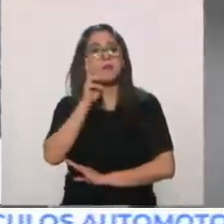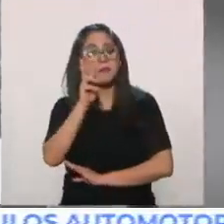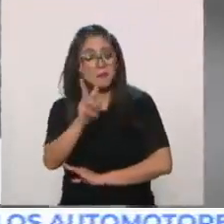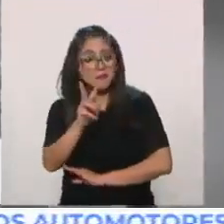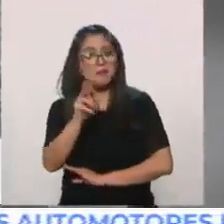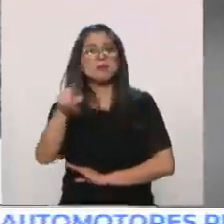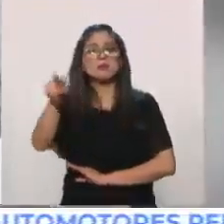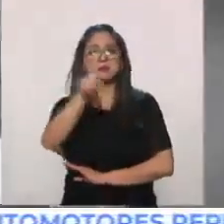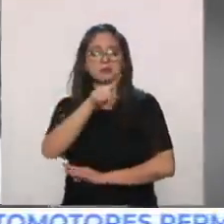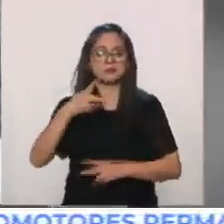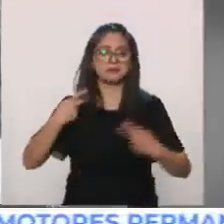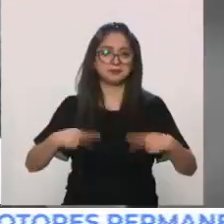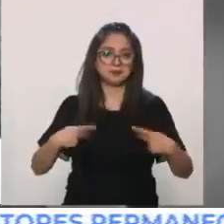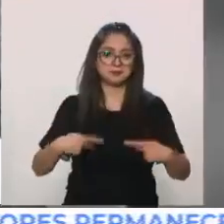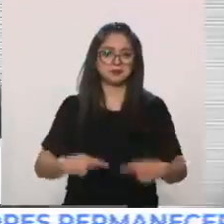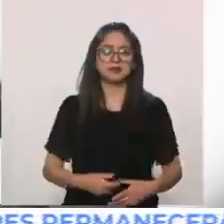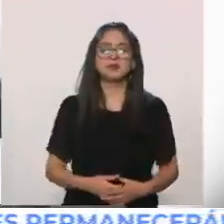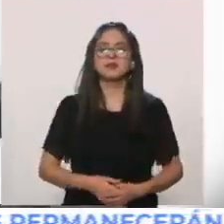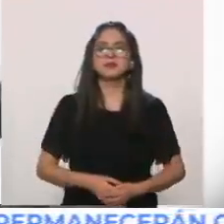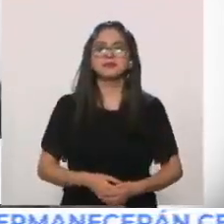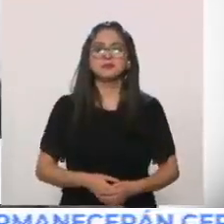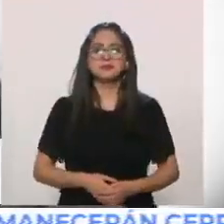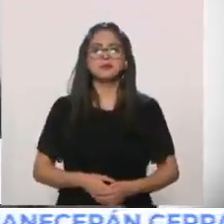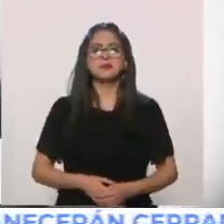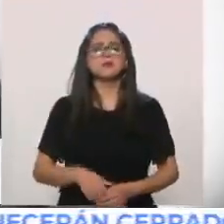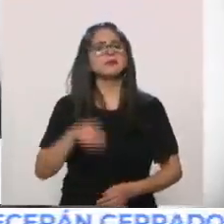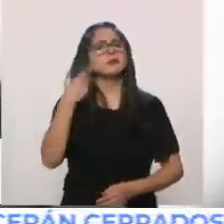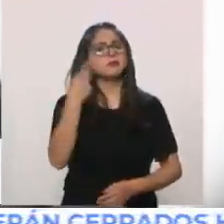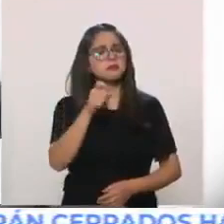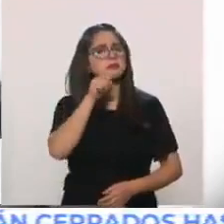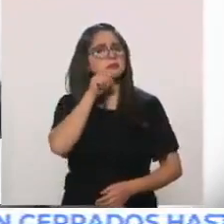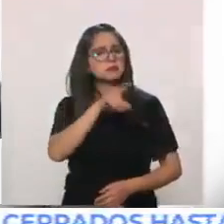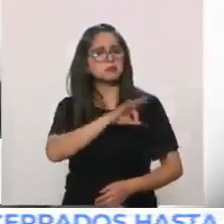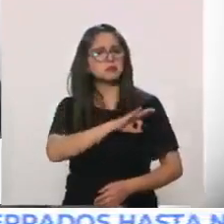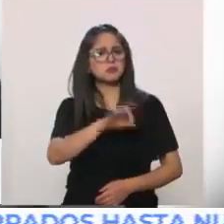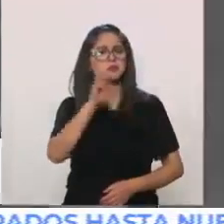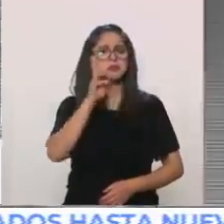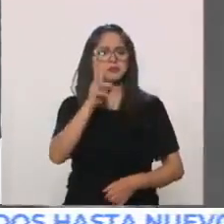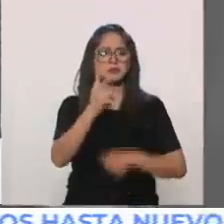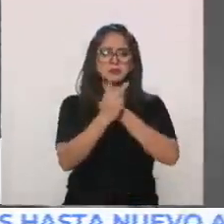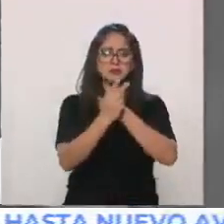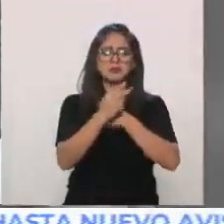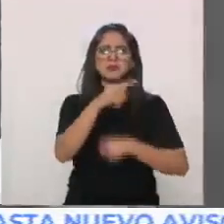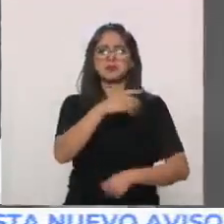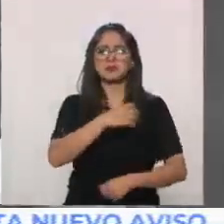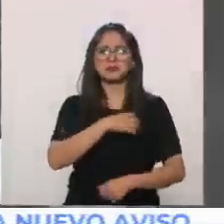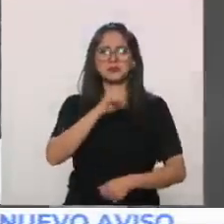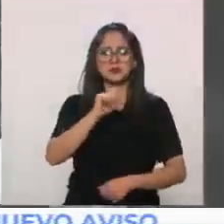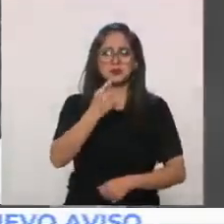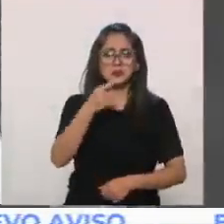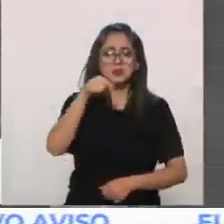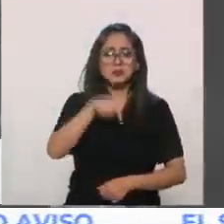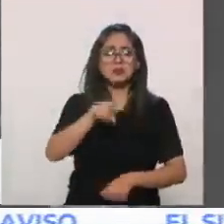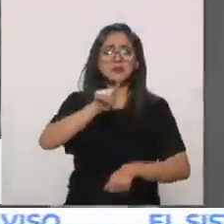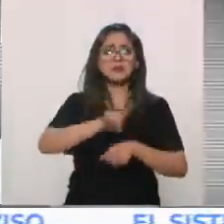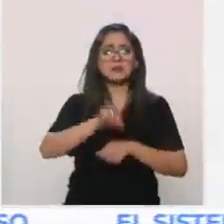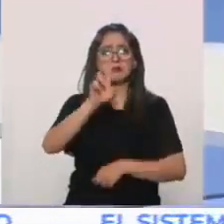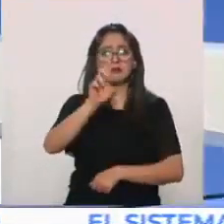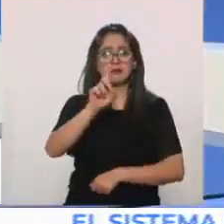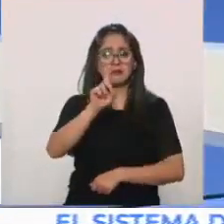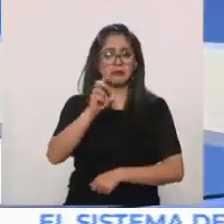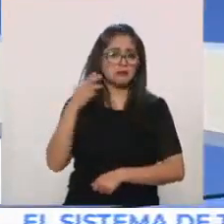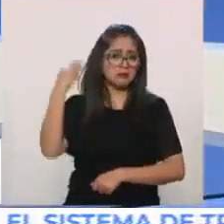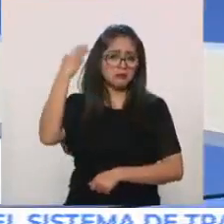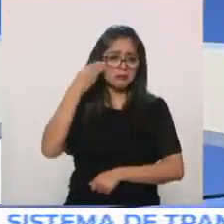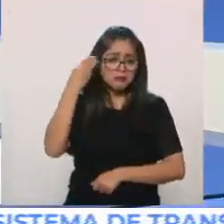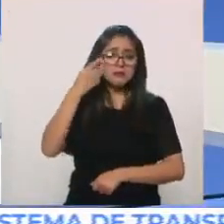disfrutar. Oye, Abril, también las podremos disfrutar a través de las pantallas de Capital 21. A partir del 30 de marzo se hace este convenio de la